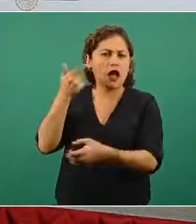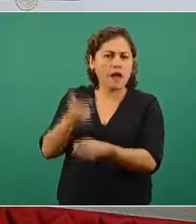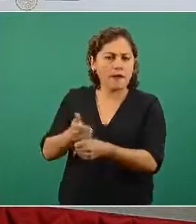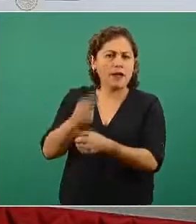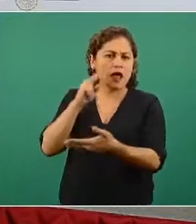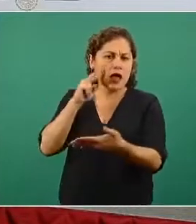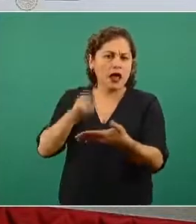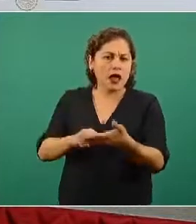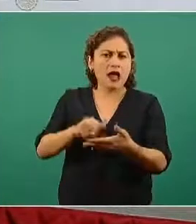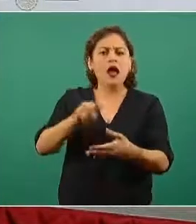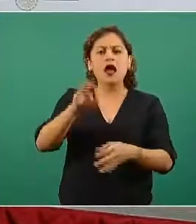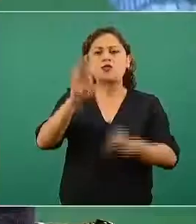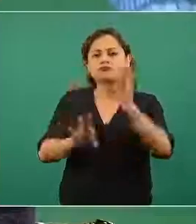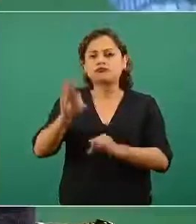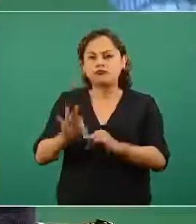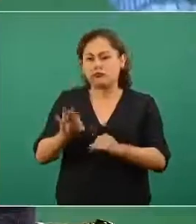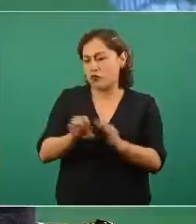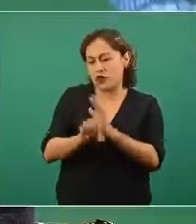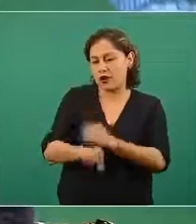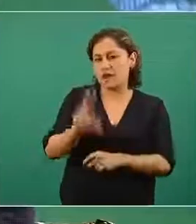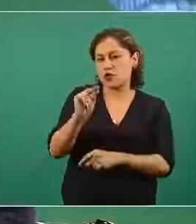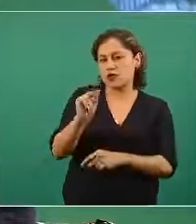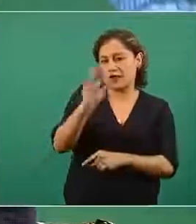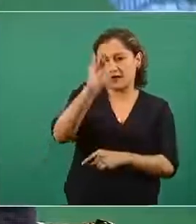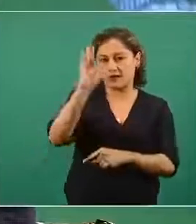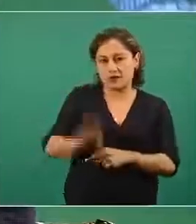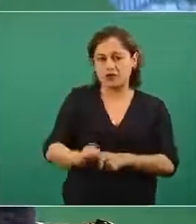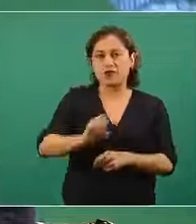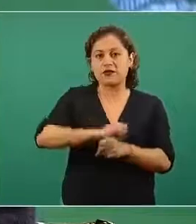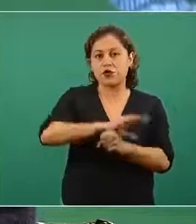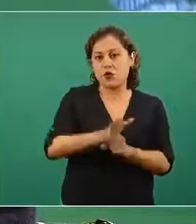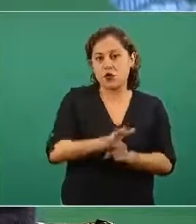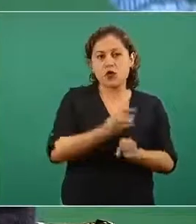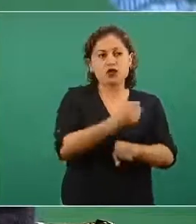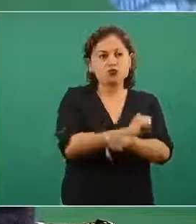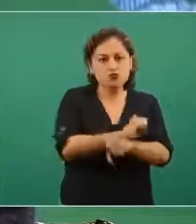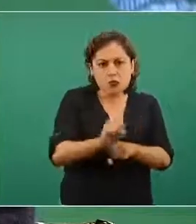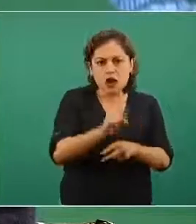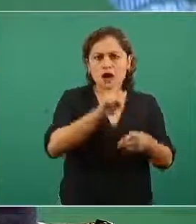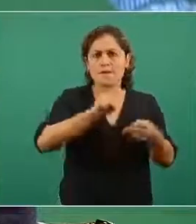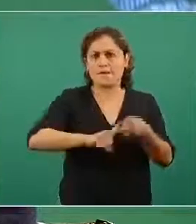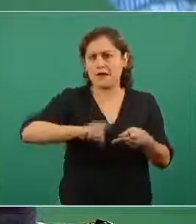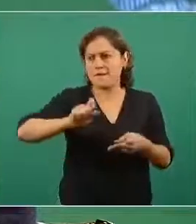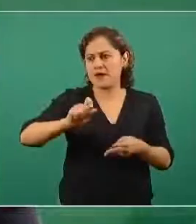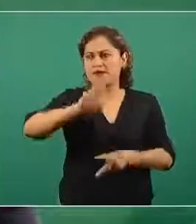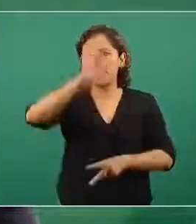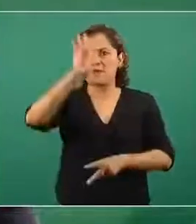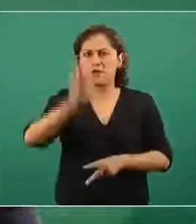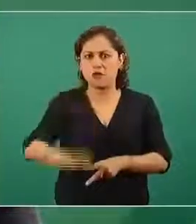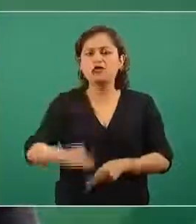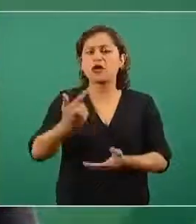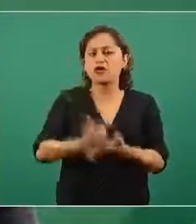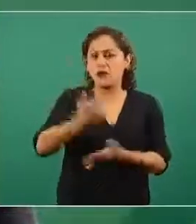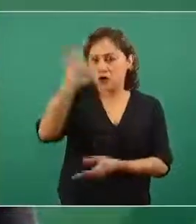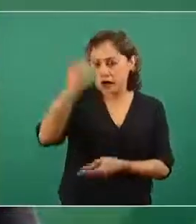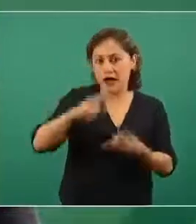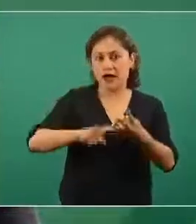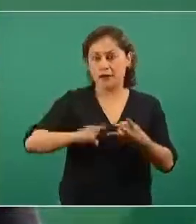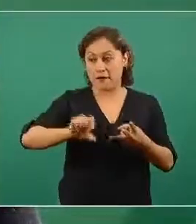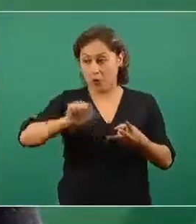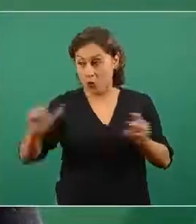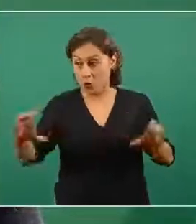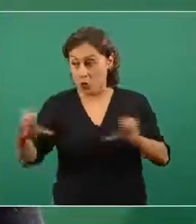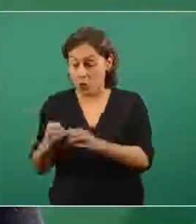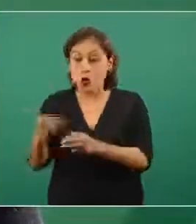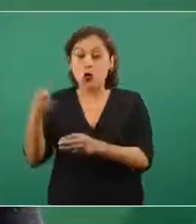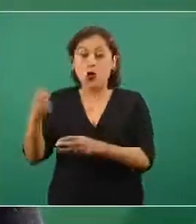80% COVID no grave, 20% COVID grave y dentro de este grupo COVID crítico, pues bueno, si